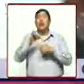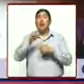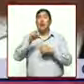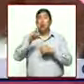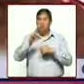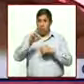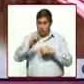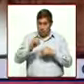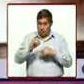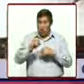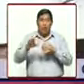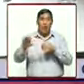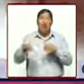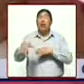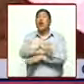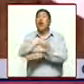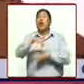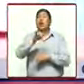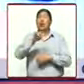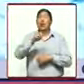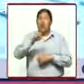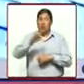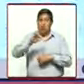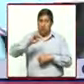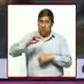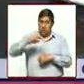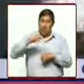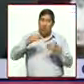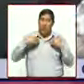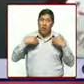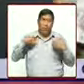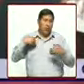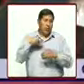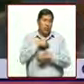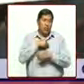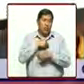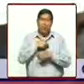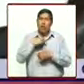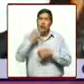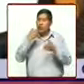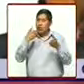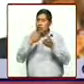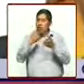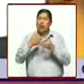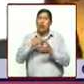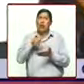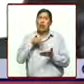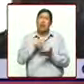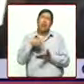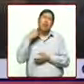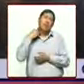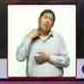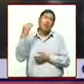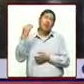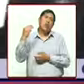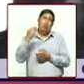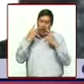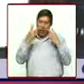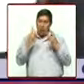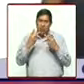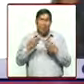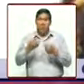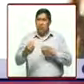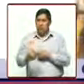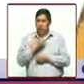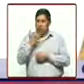retrocediendo hacia la calle Yanacocha por estos enfrentamientos que tenemos. A una cuadra justamente de la Plaza Murillo. A ver, ¿me